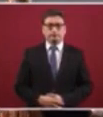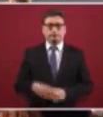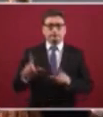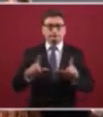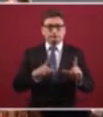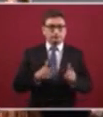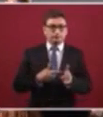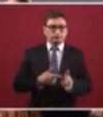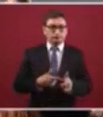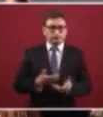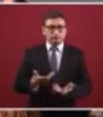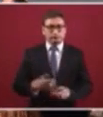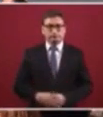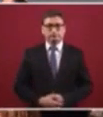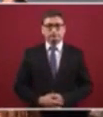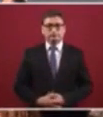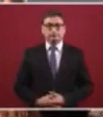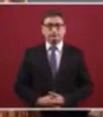Pues a ver.